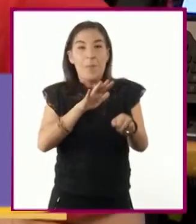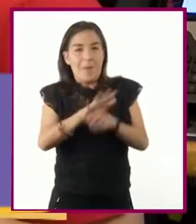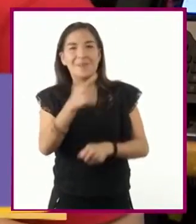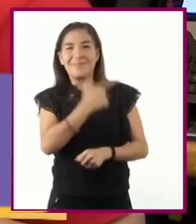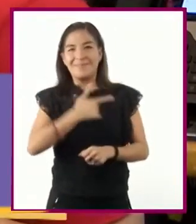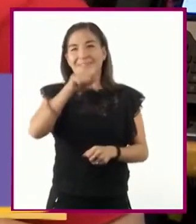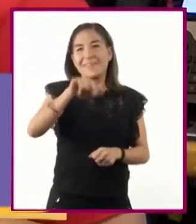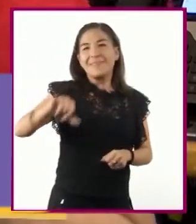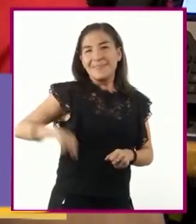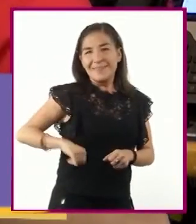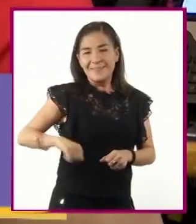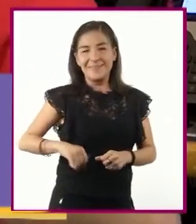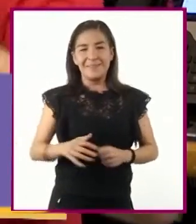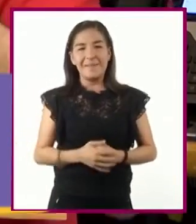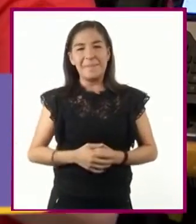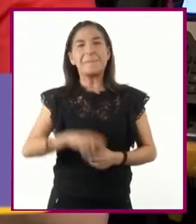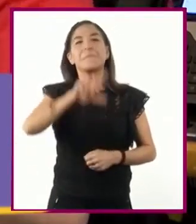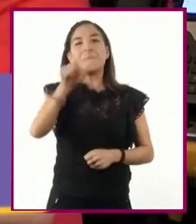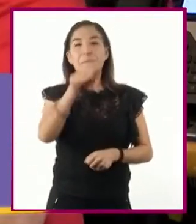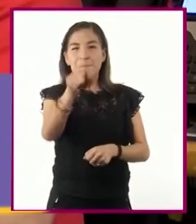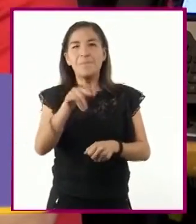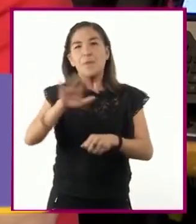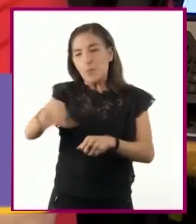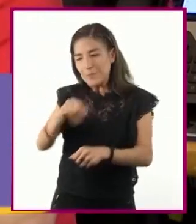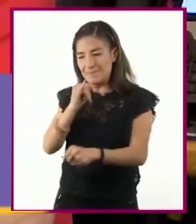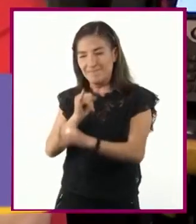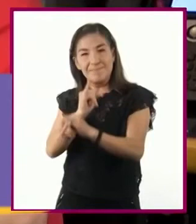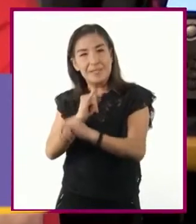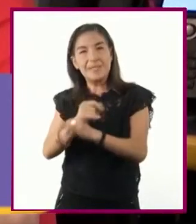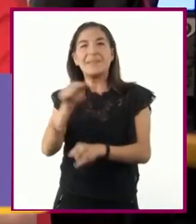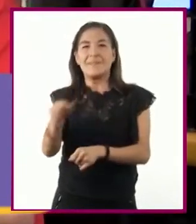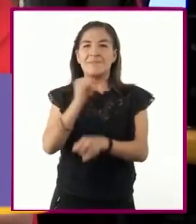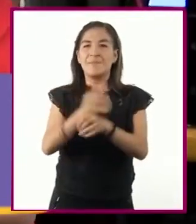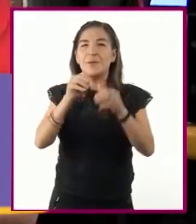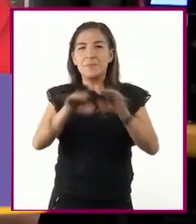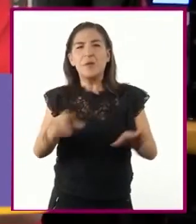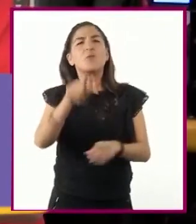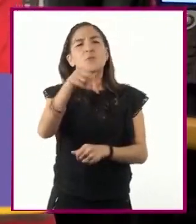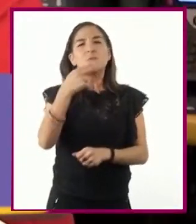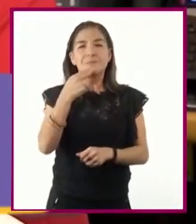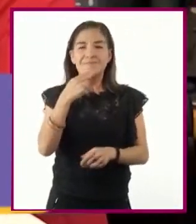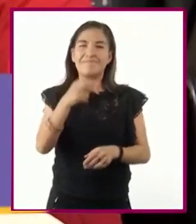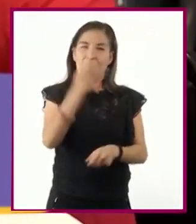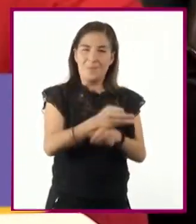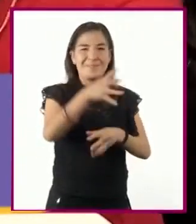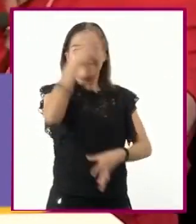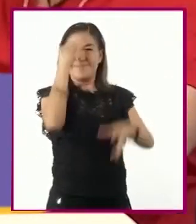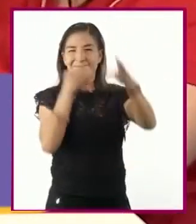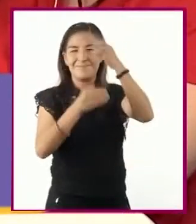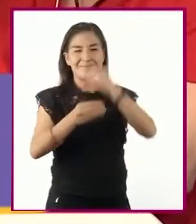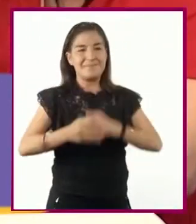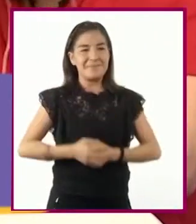muy interesante y obtengan información básica sobre ello, empleando lo aprendido.